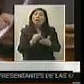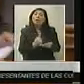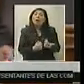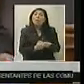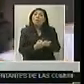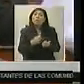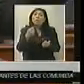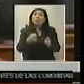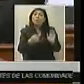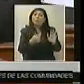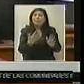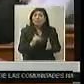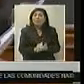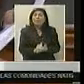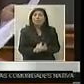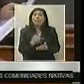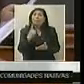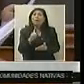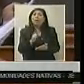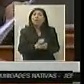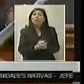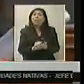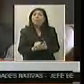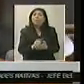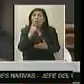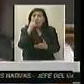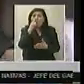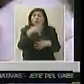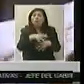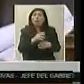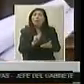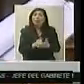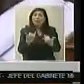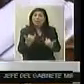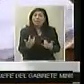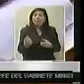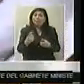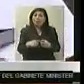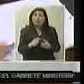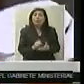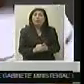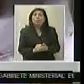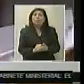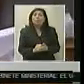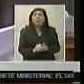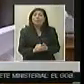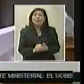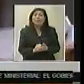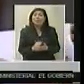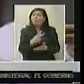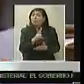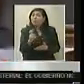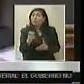Solidaria Pensión 65 para los meses de junio y julio. Y aquí están incluidos, presidente,